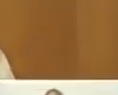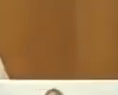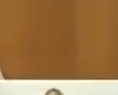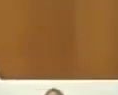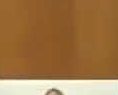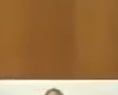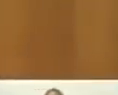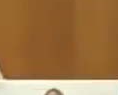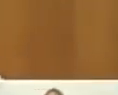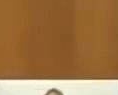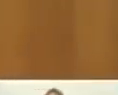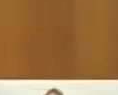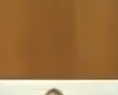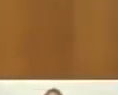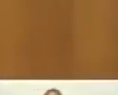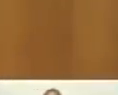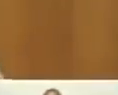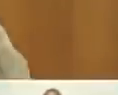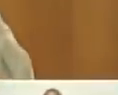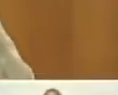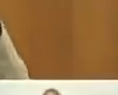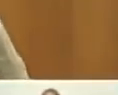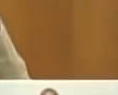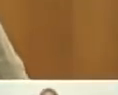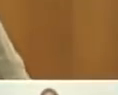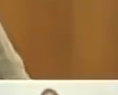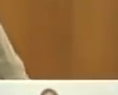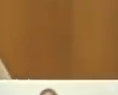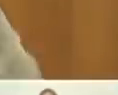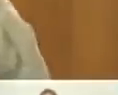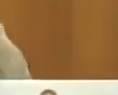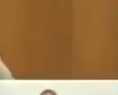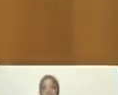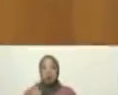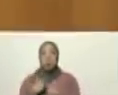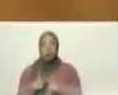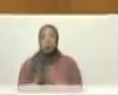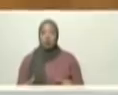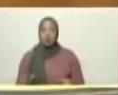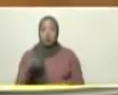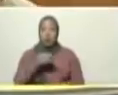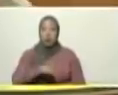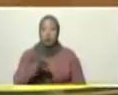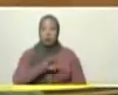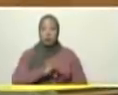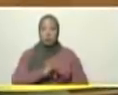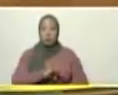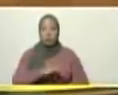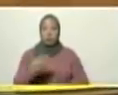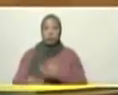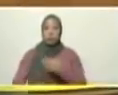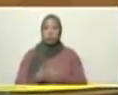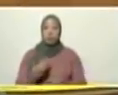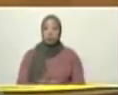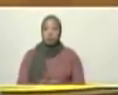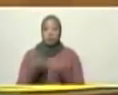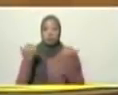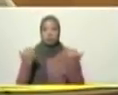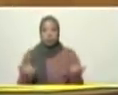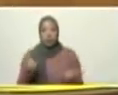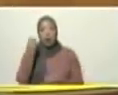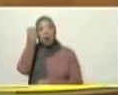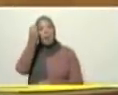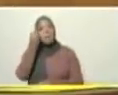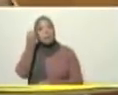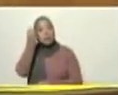la vigilancia, en realidad piensa en un Estado que es una dictadura. Y hasta ahora pensábamos